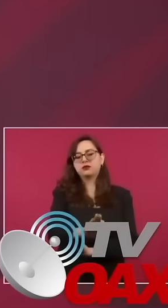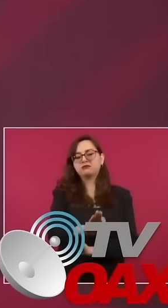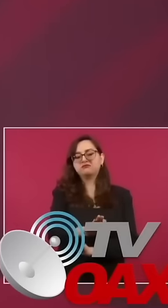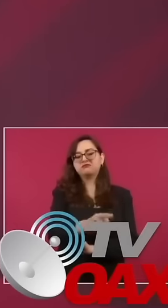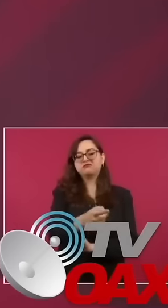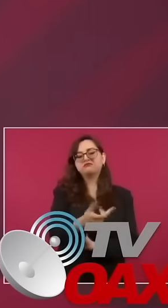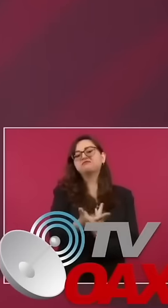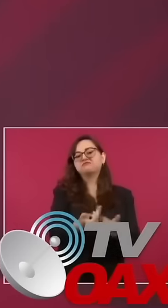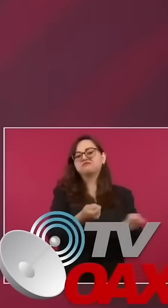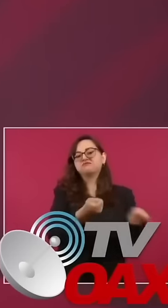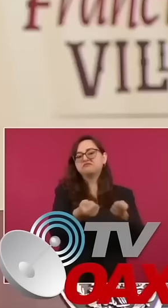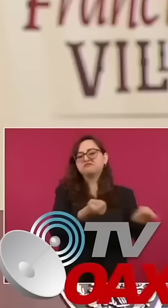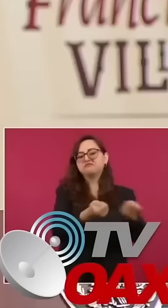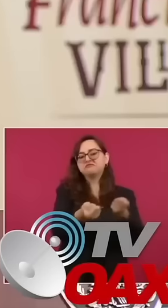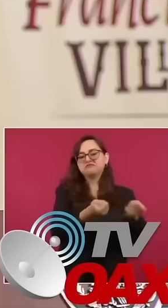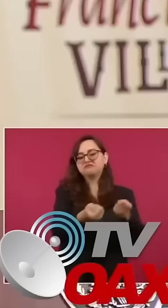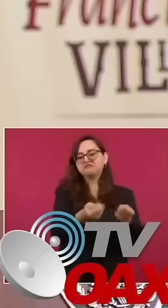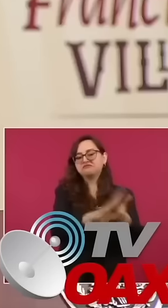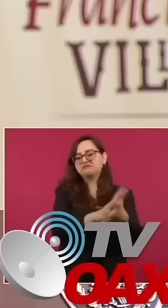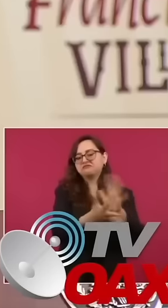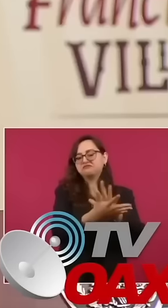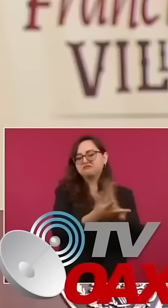Tribunal Electoral.